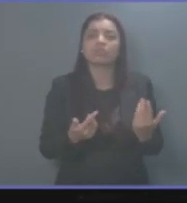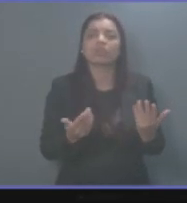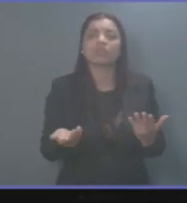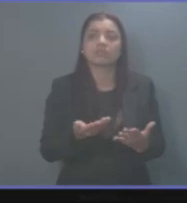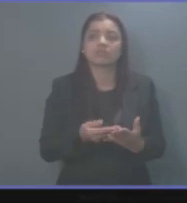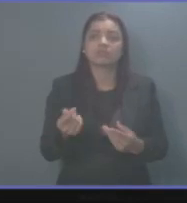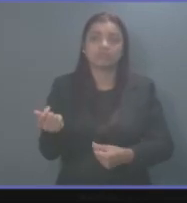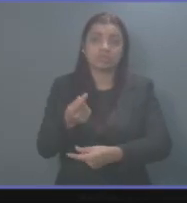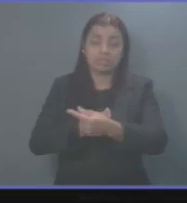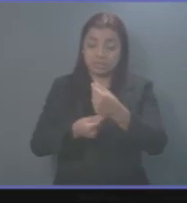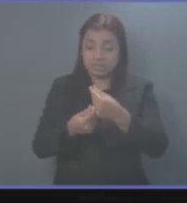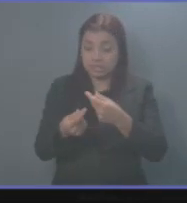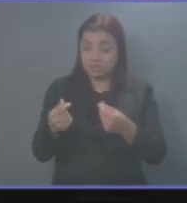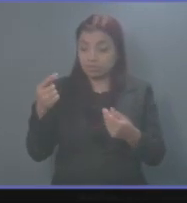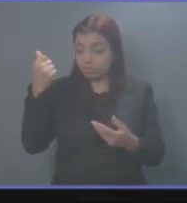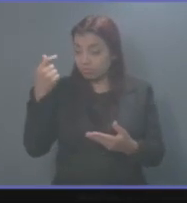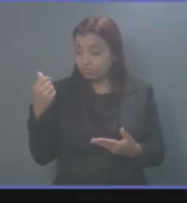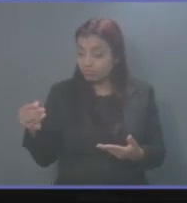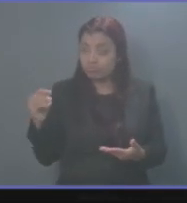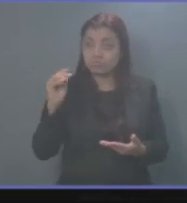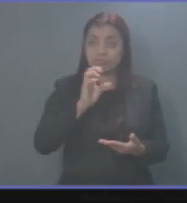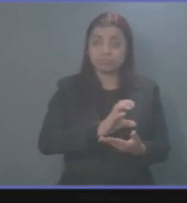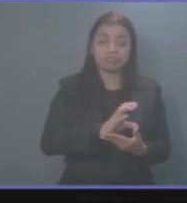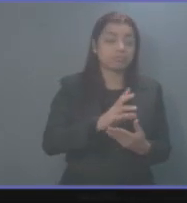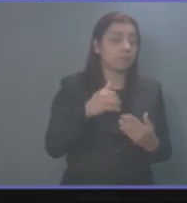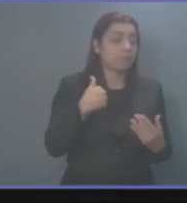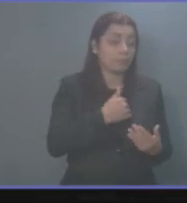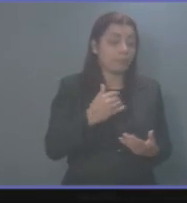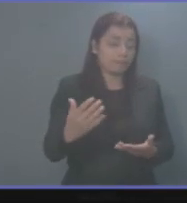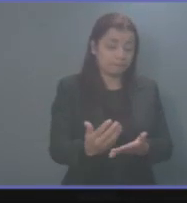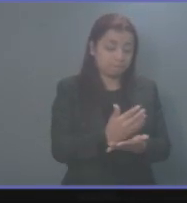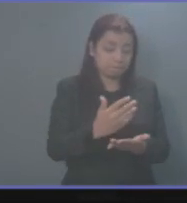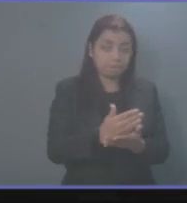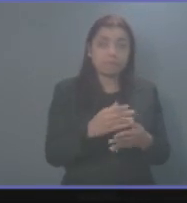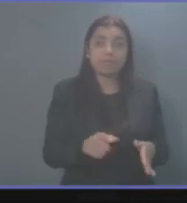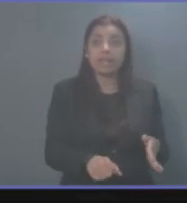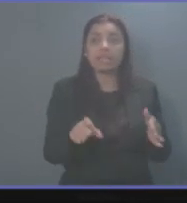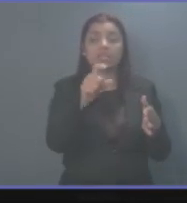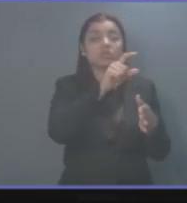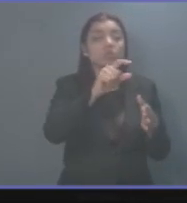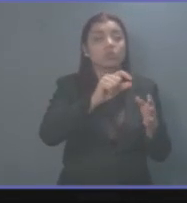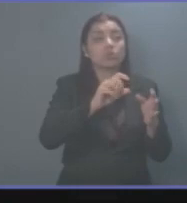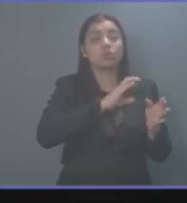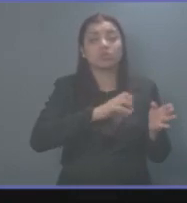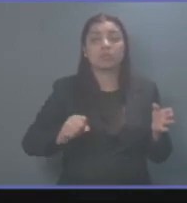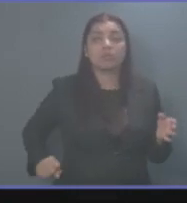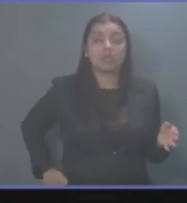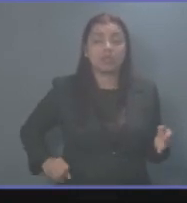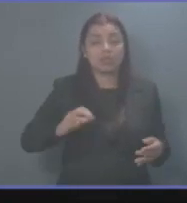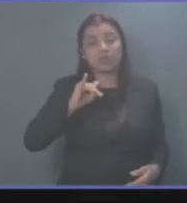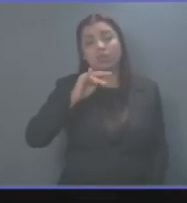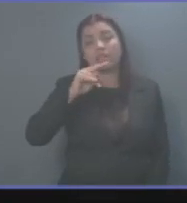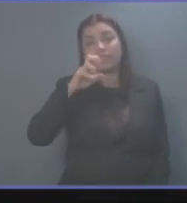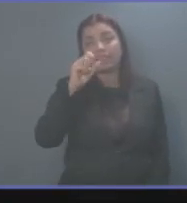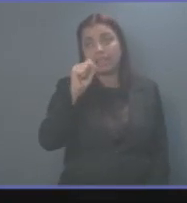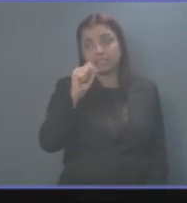transferir recursos entre asignaciones presupuestarias del ramo de Hacienda a la del Instituto Nacional de los Deportes